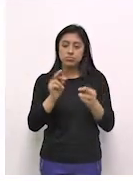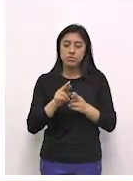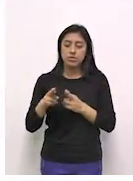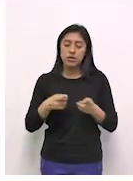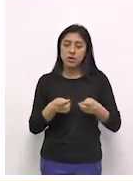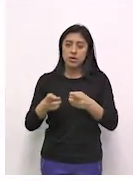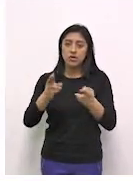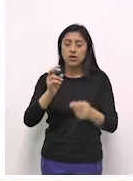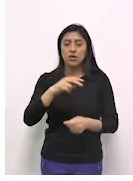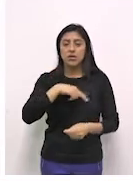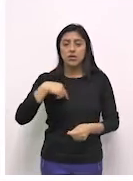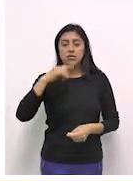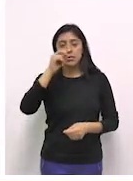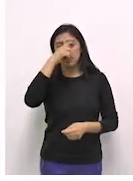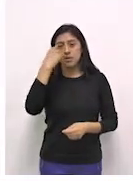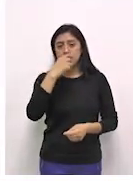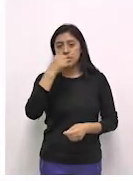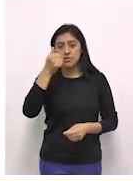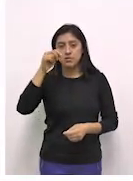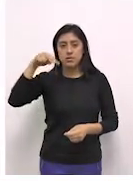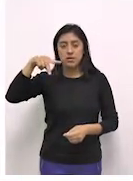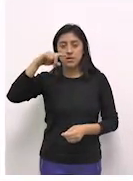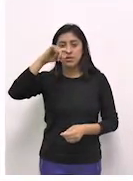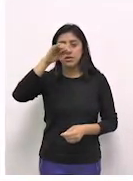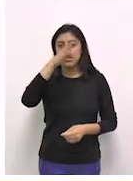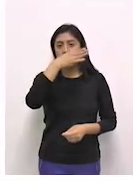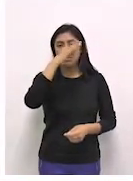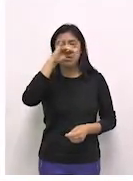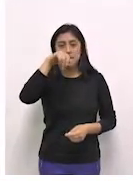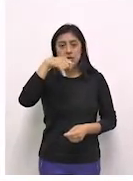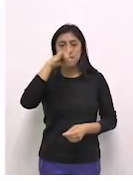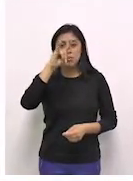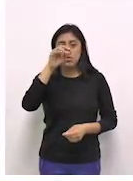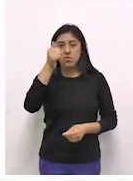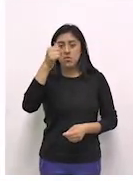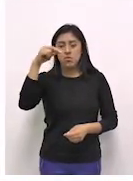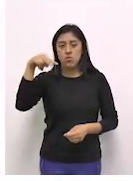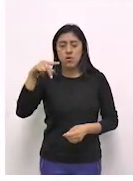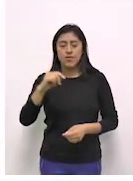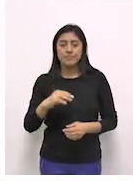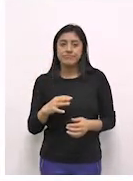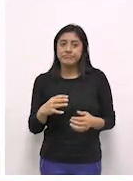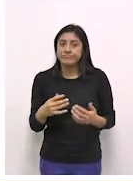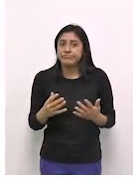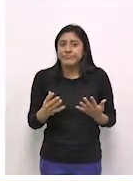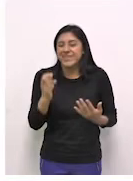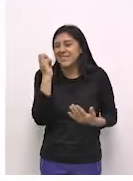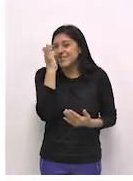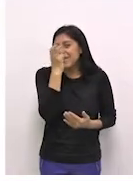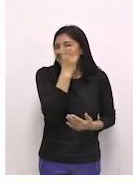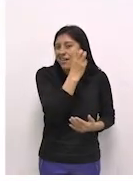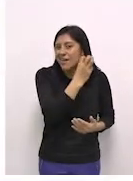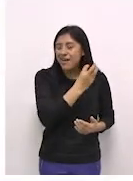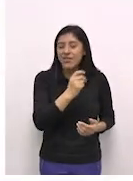del río San Juan, que es impresionante ver eso. Y es rara vez que nosotros podemos conocer algo